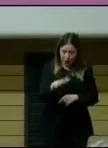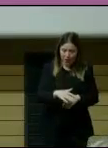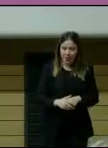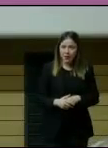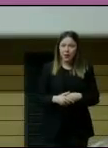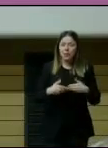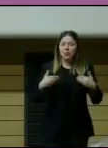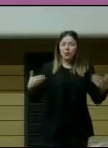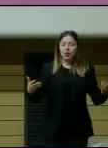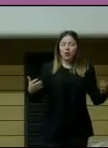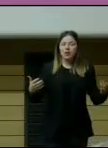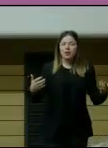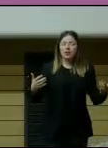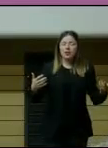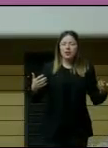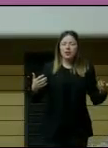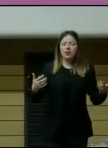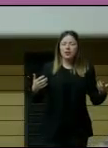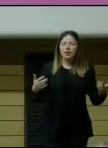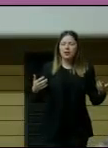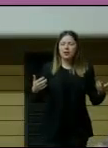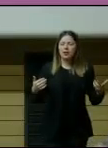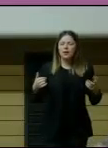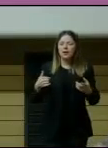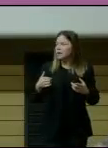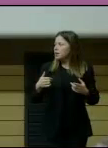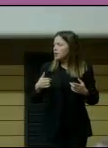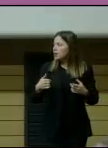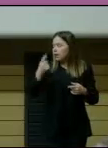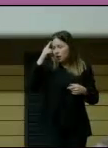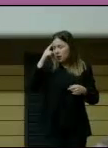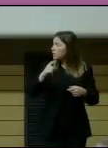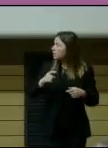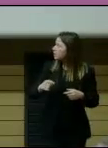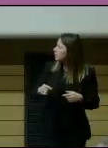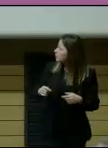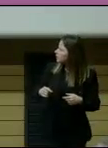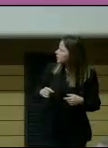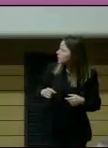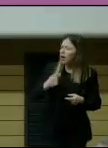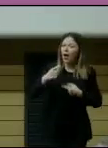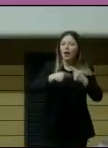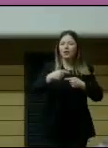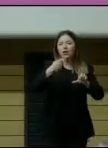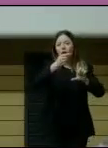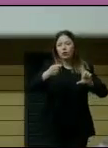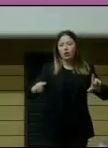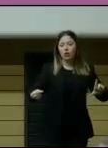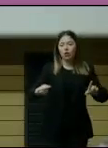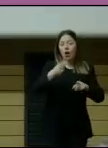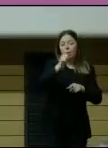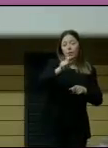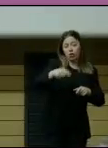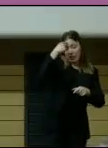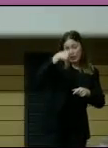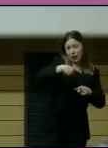El efecto ilustración y profecía autocumplida. Estos son dos términos de la psicología social muy clásicos. El efecto ilustración es la gente sabe de